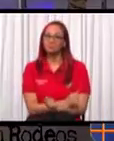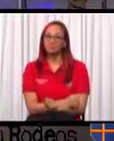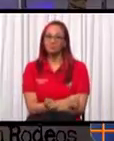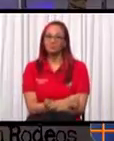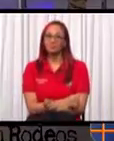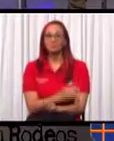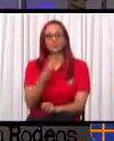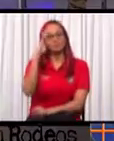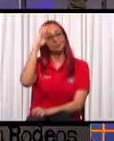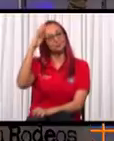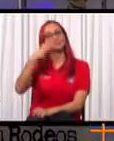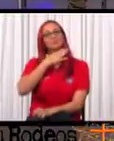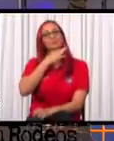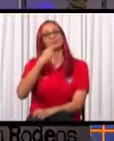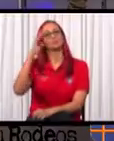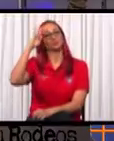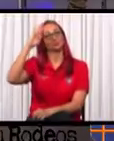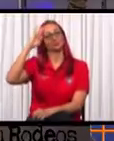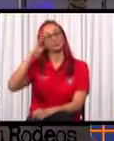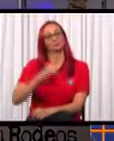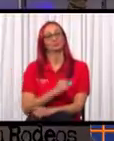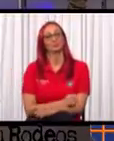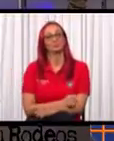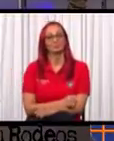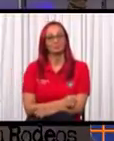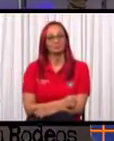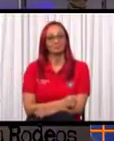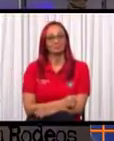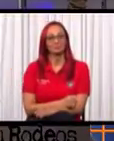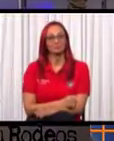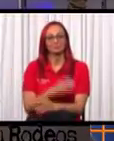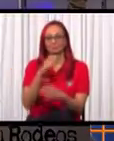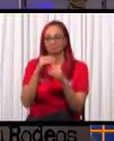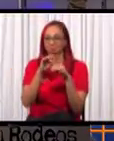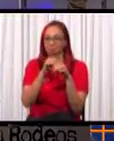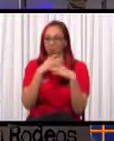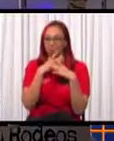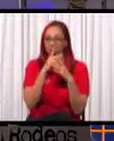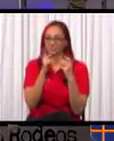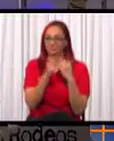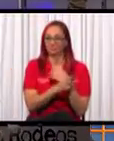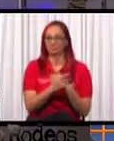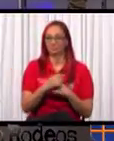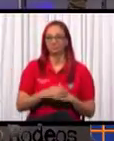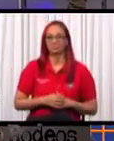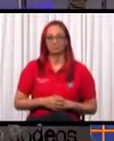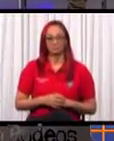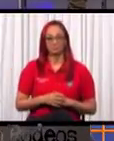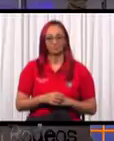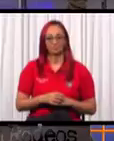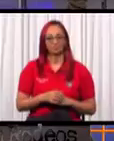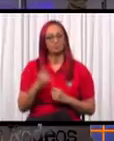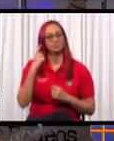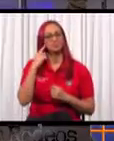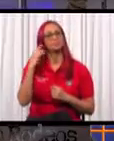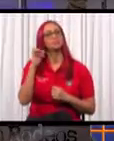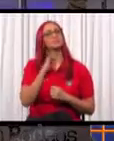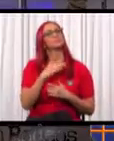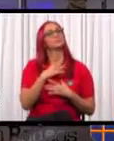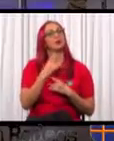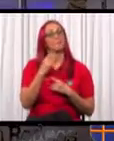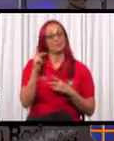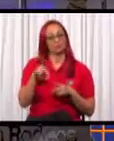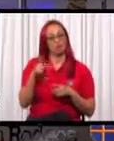placer saludarla y gracias por entrar en ese programa. A mí lo que me interesa como meteorólogo jubilado es señalar el aspecto de que